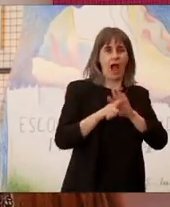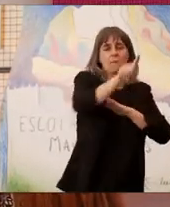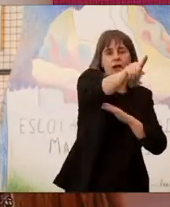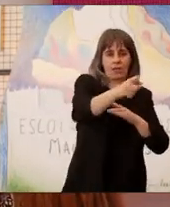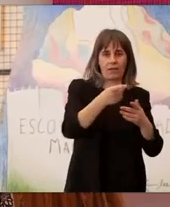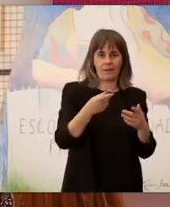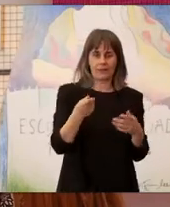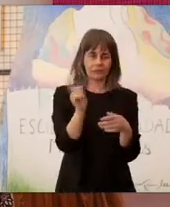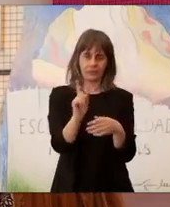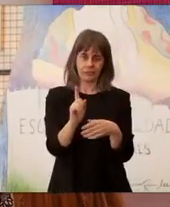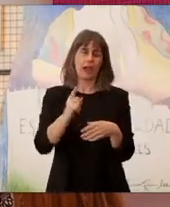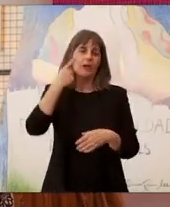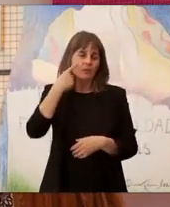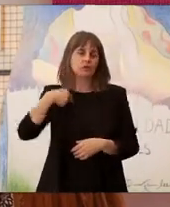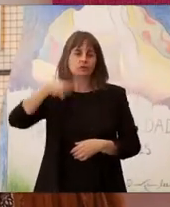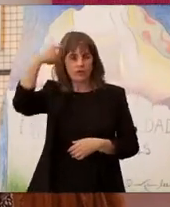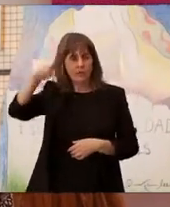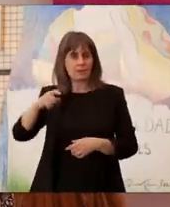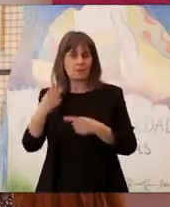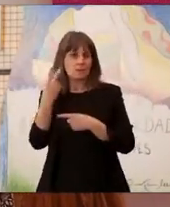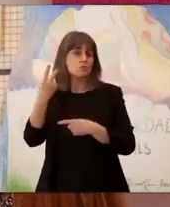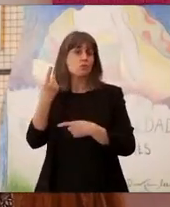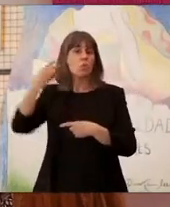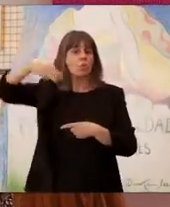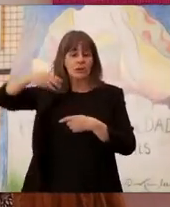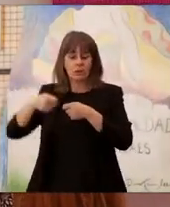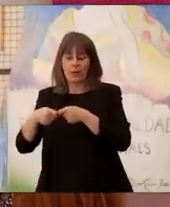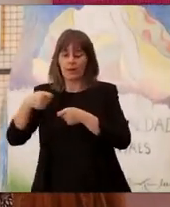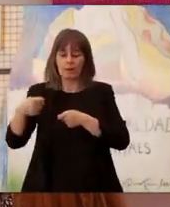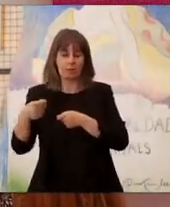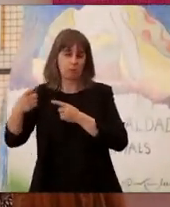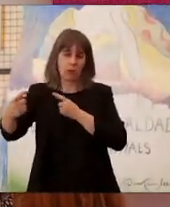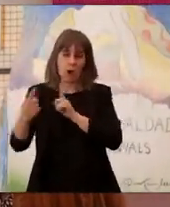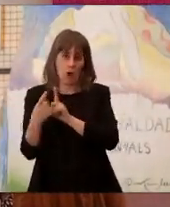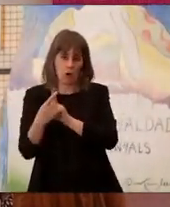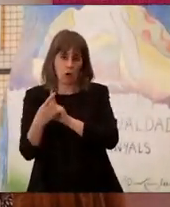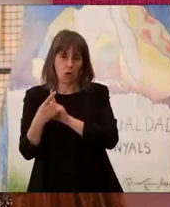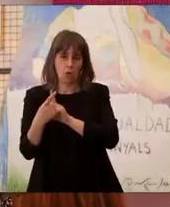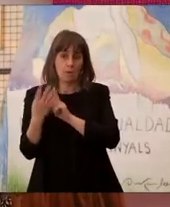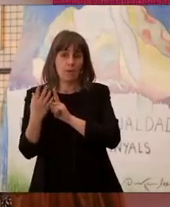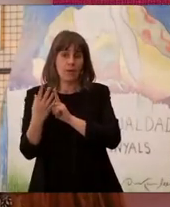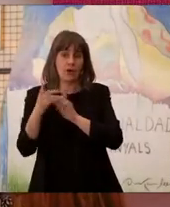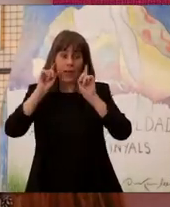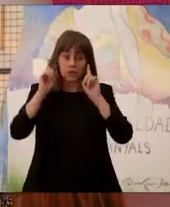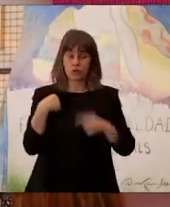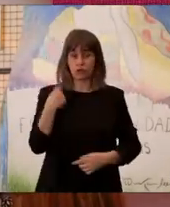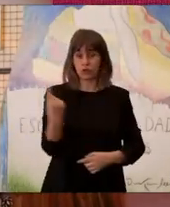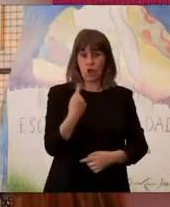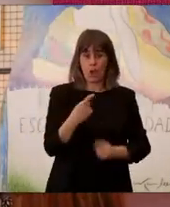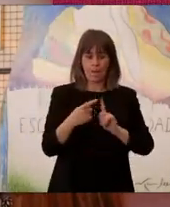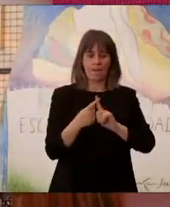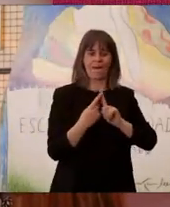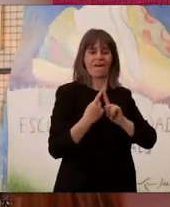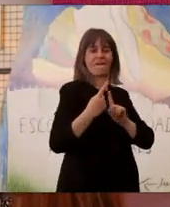satisface porque tú ya estás viendo que hay que ir más allá pero es que si tú sola te vas más allá resulta que lo que pasa es que con citas